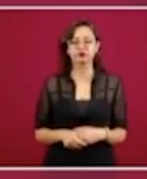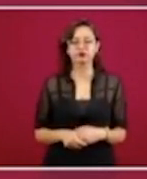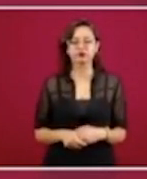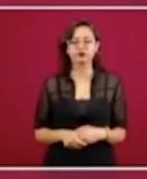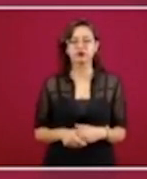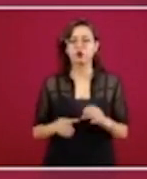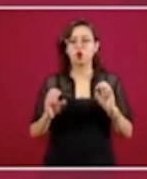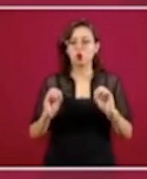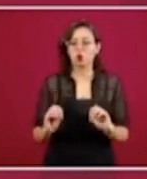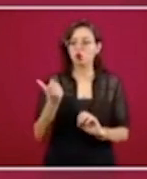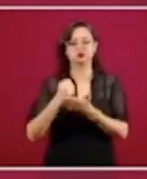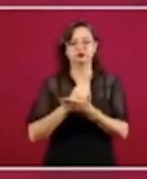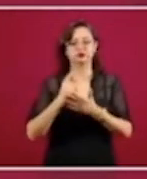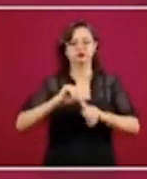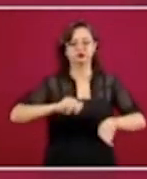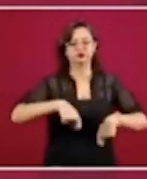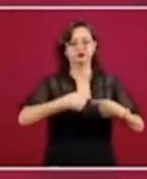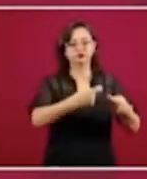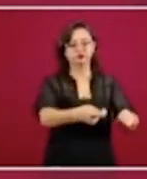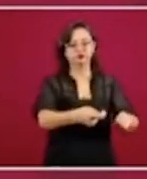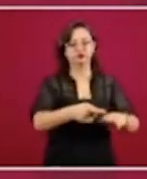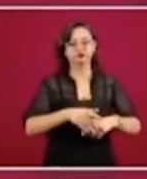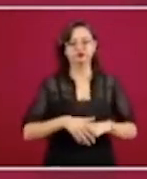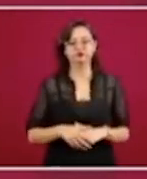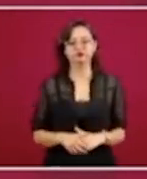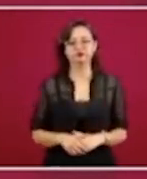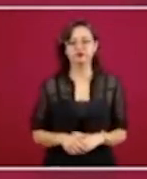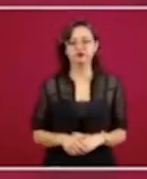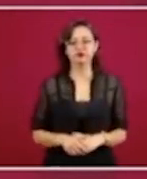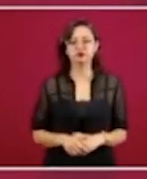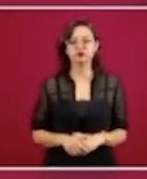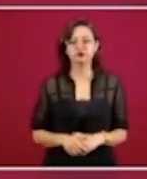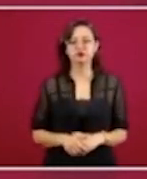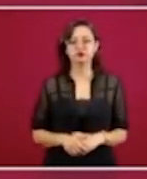reduciéndoles el salario. El primero